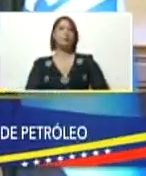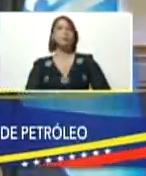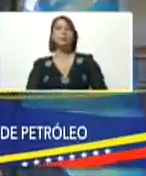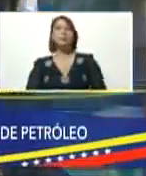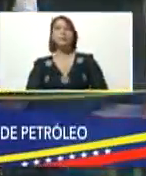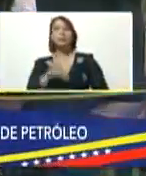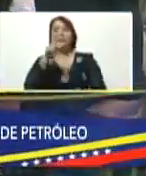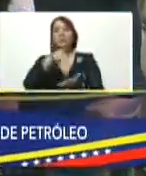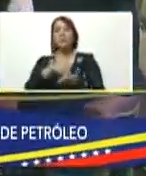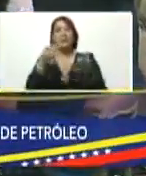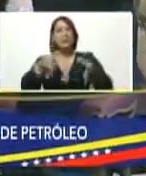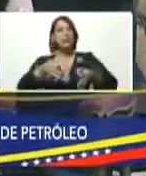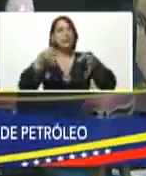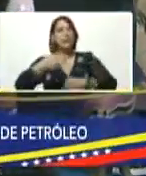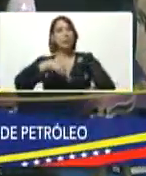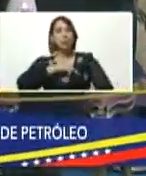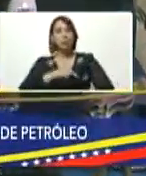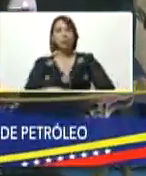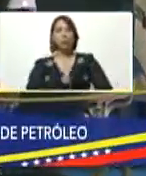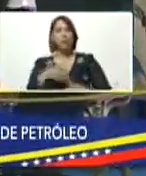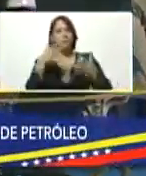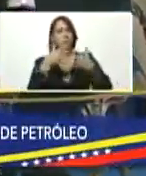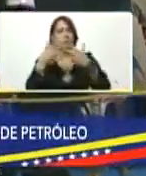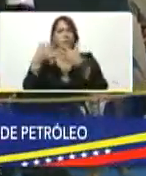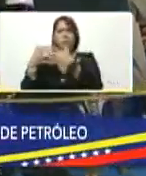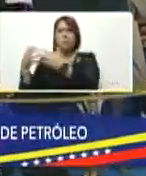presente siempre con nosotros en esta batalla,